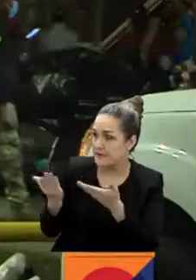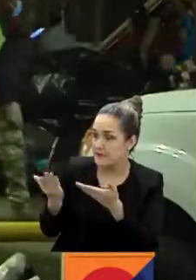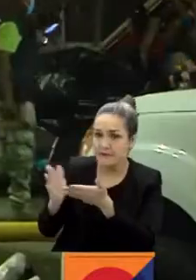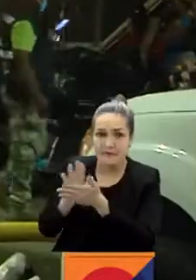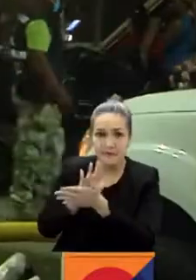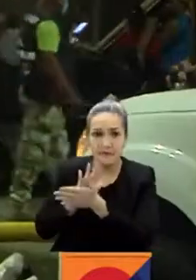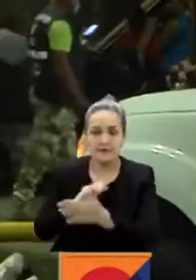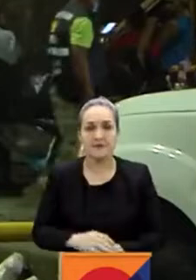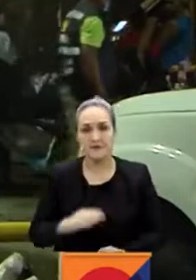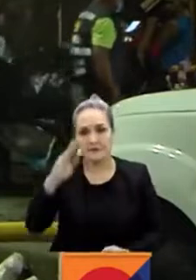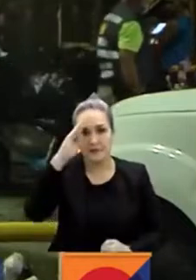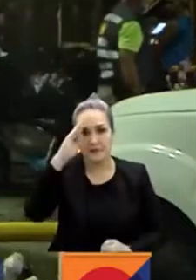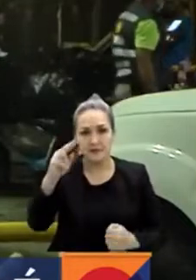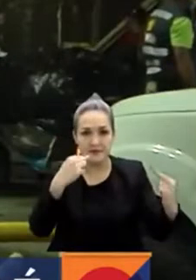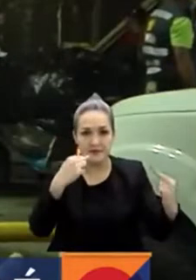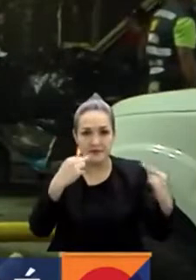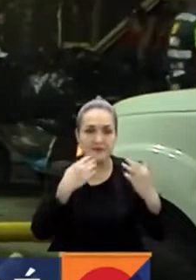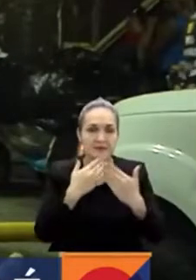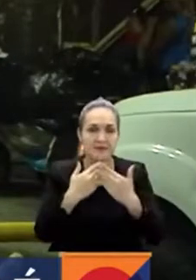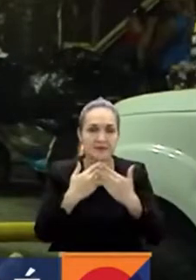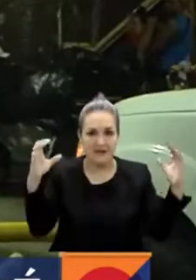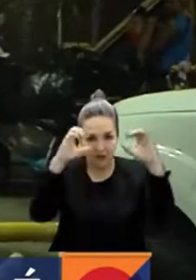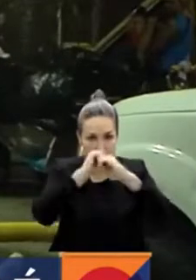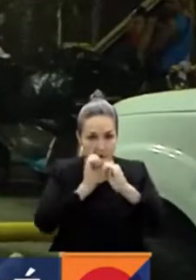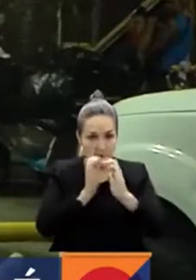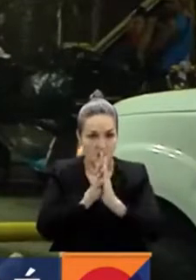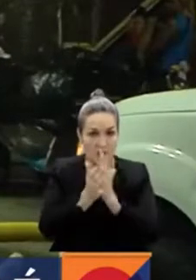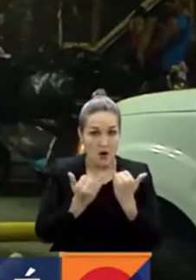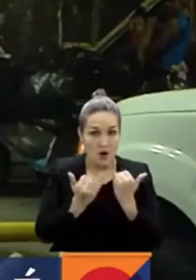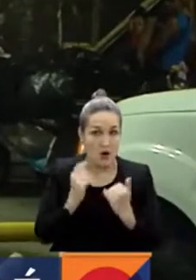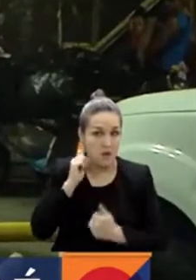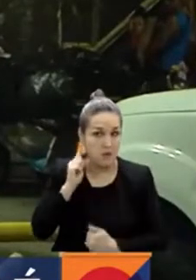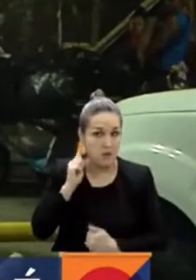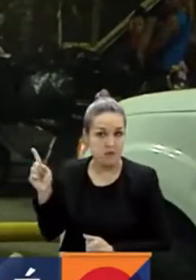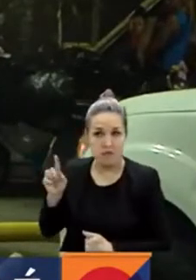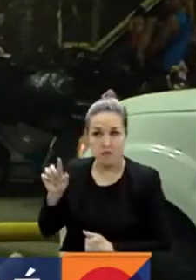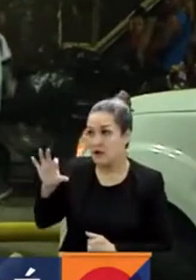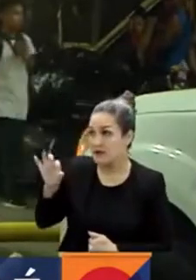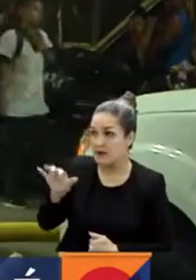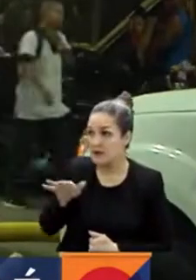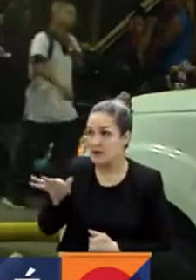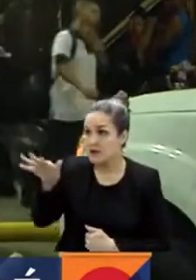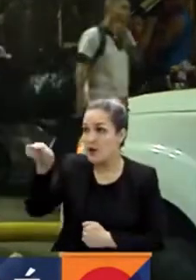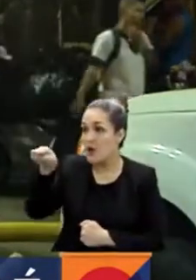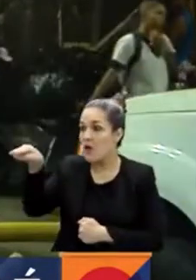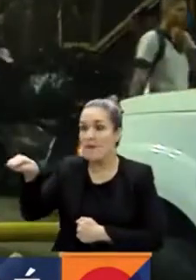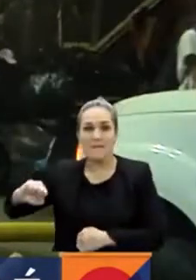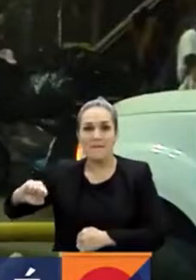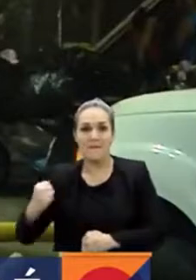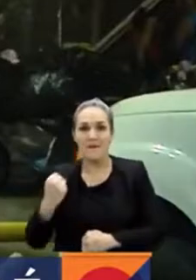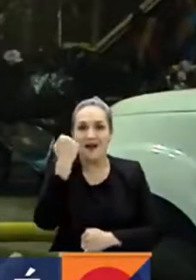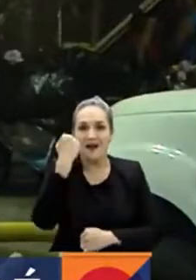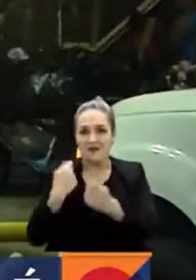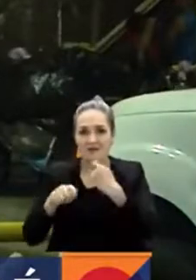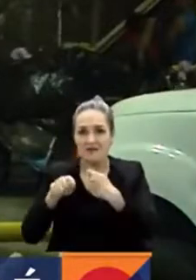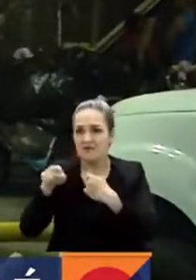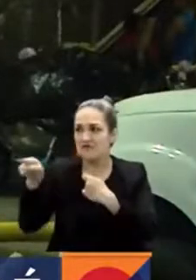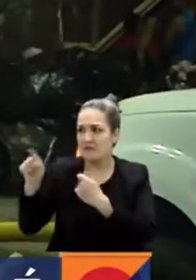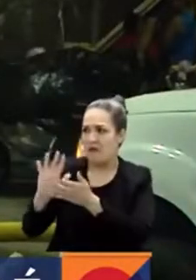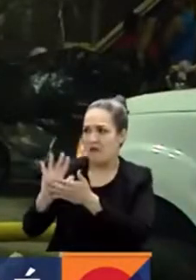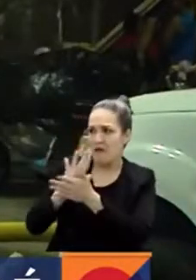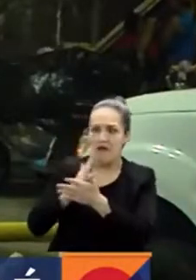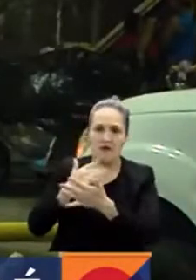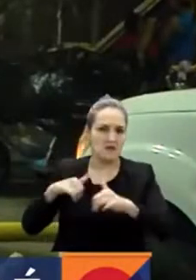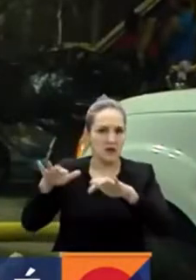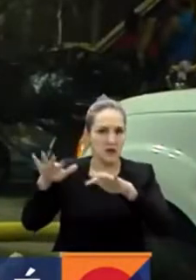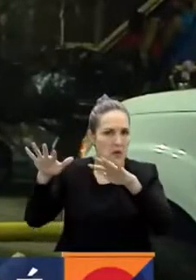Hola televidentes, buenas noches. Pues a esta hora ya la situación está controlada según el reporte que entregan los organismos